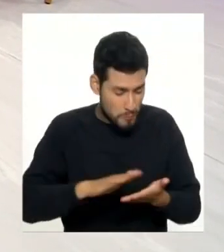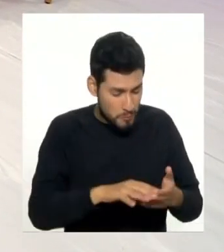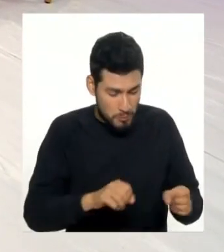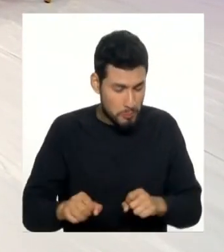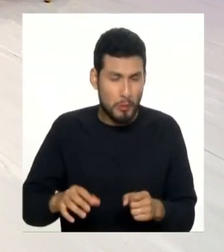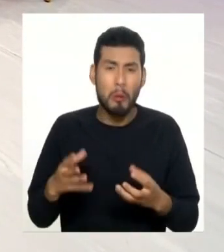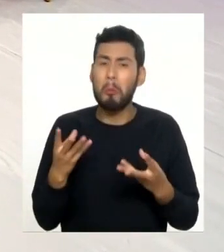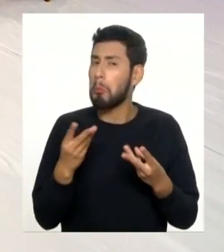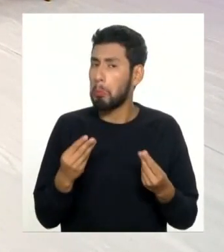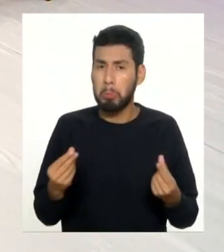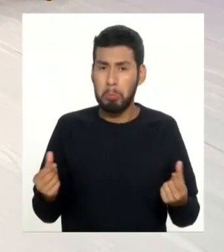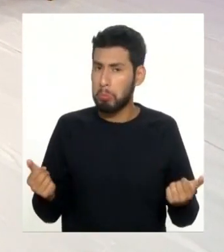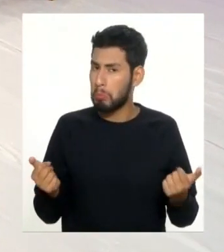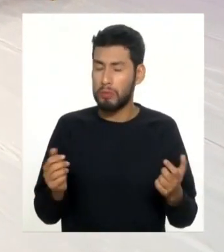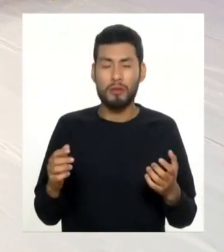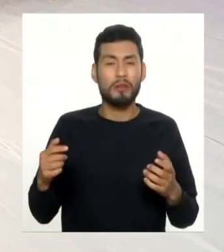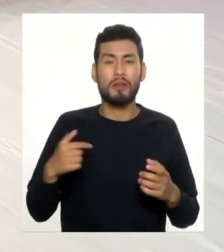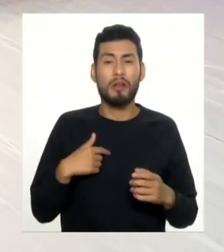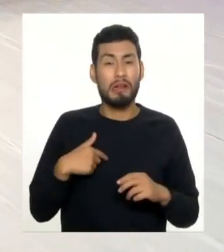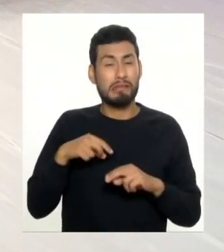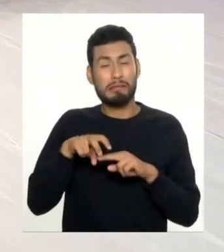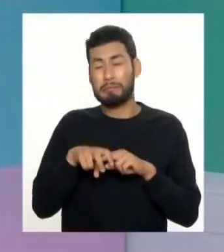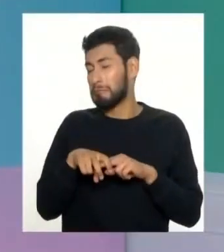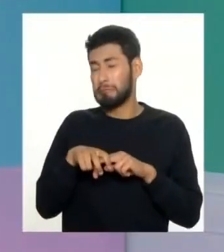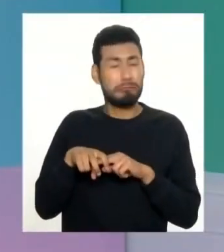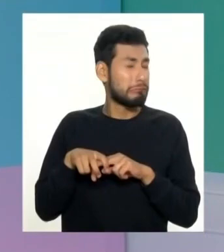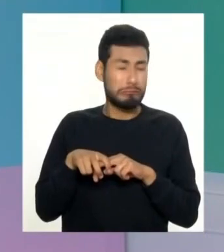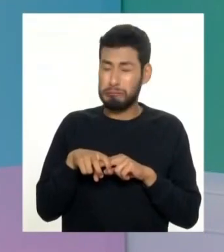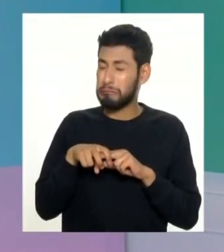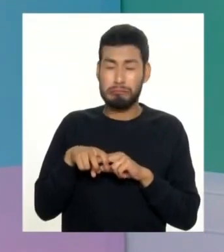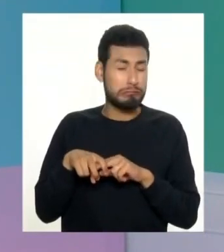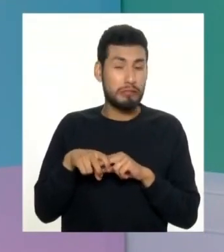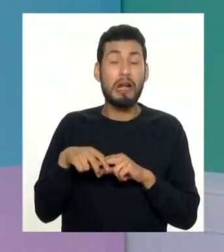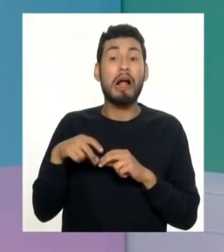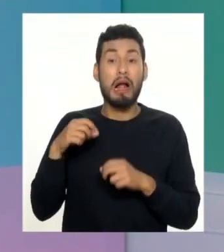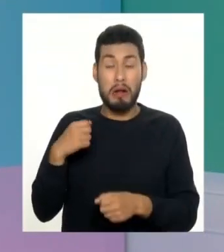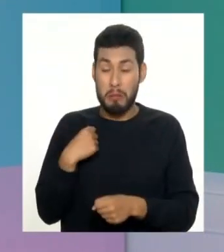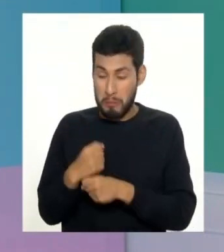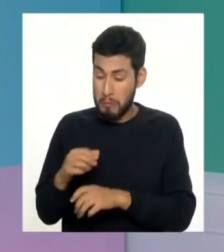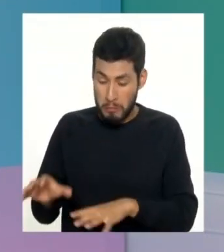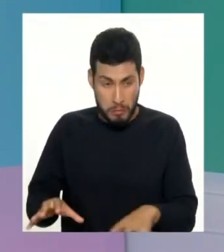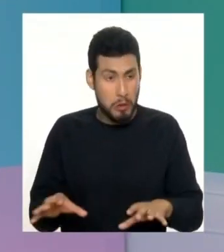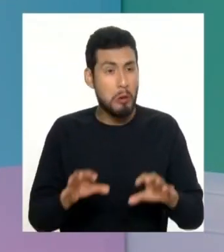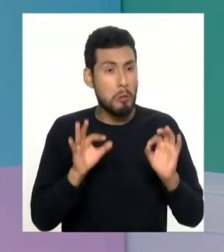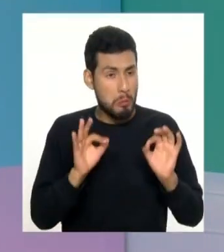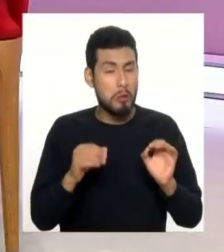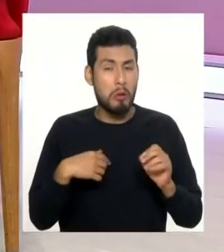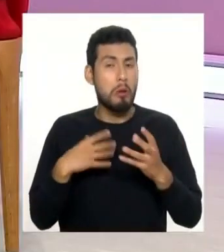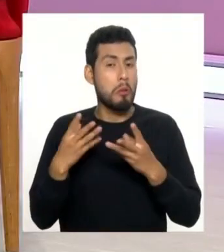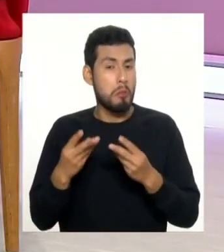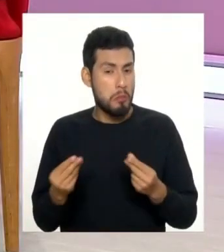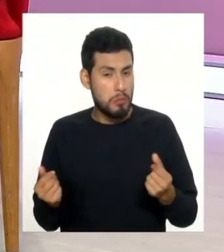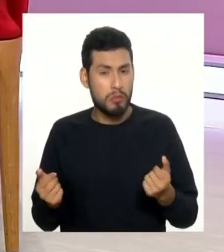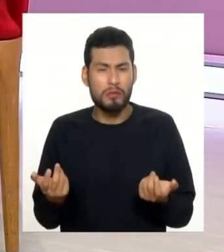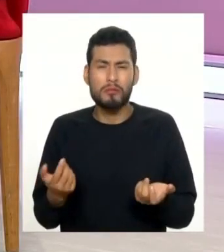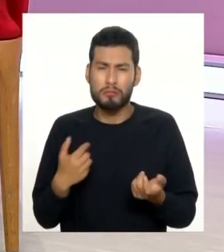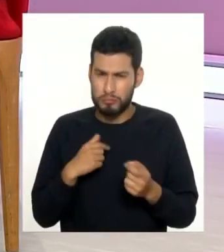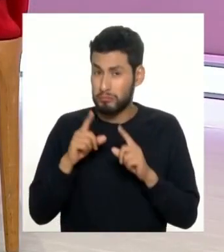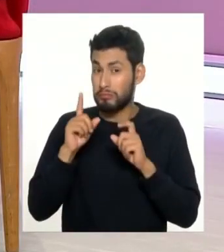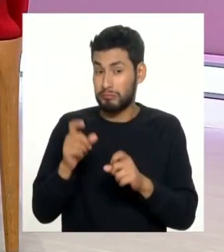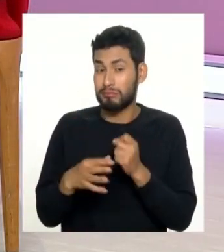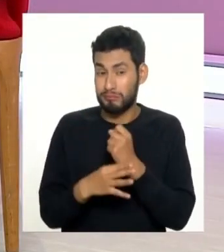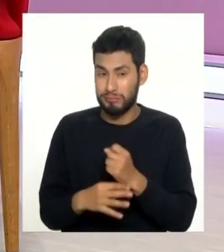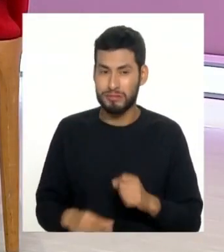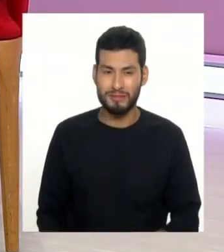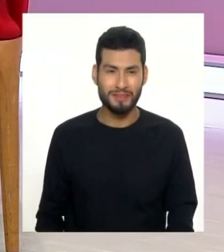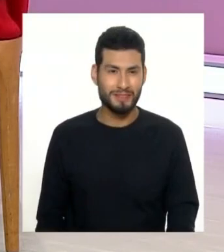dolor. No puedo estar más bien sentada, pero trabajar sí puedo, ya me calma el dolor. Muy Esa bien. es mi consulta, doctor.